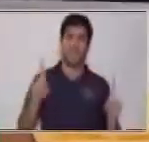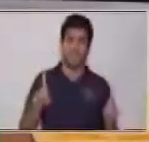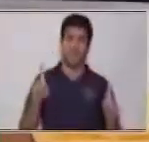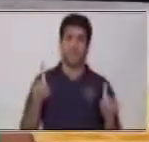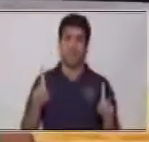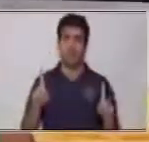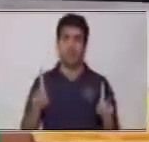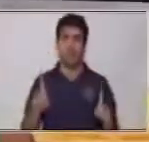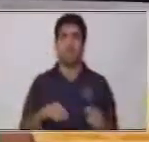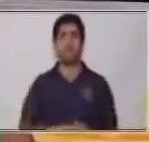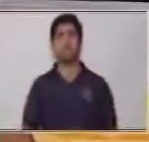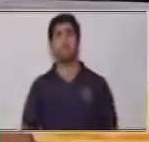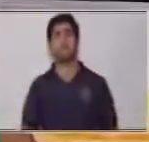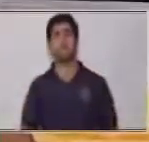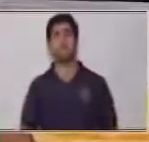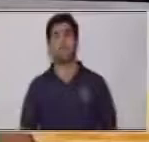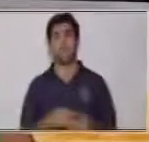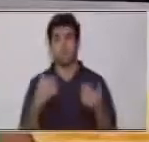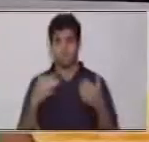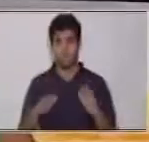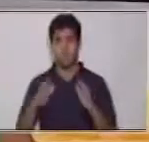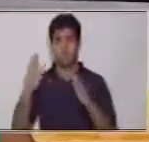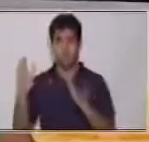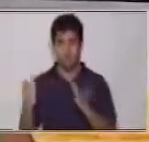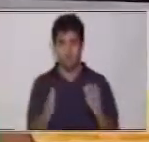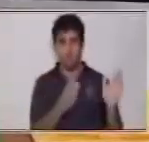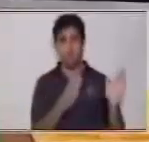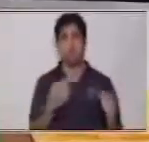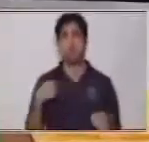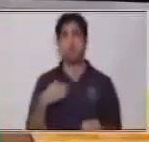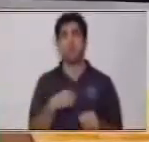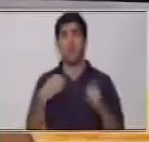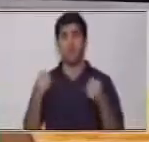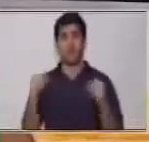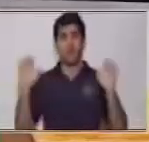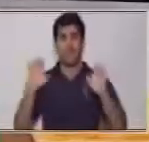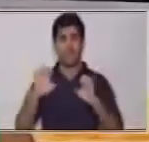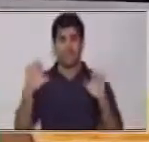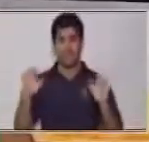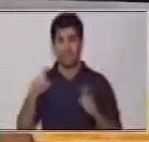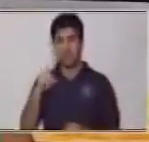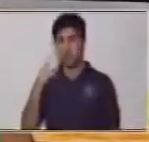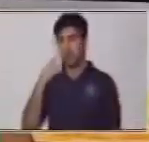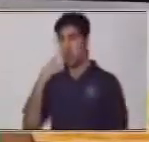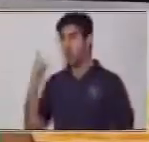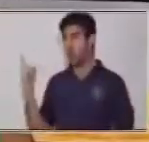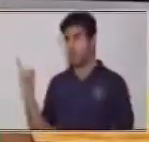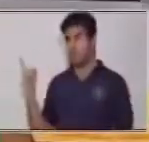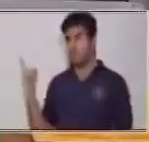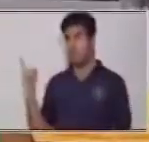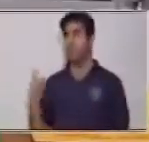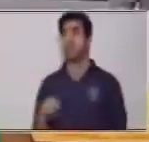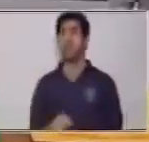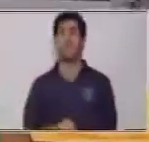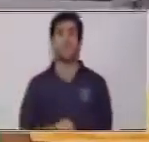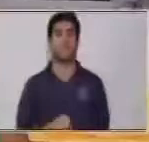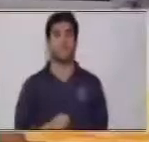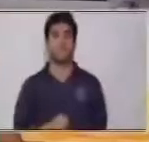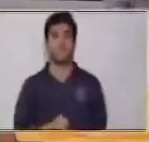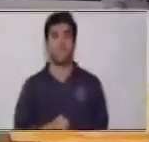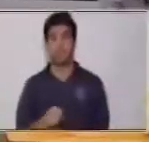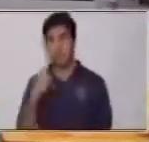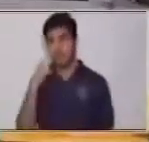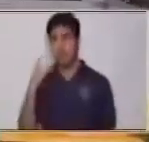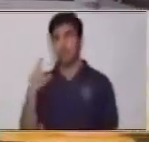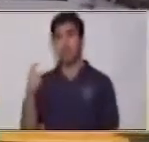información de un texto. Vamos a hacer un pequeño ejercicio. En este momento el profesor Bielman será el estudiante y